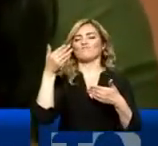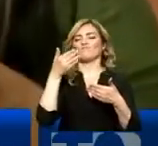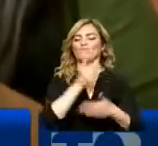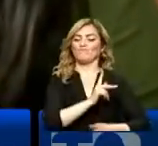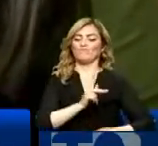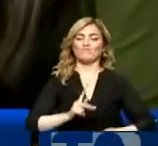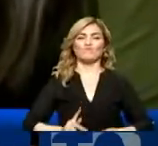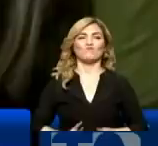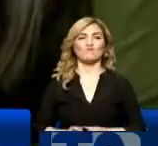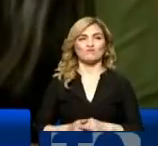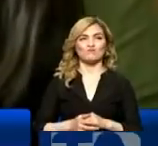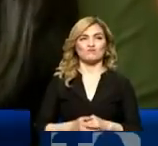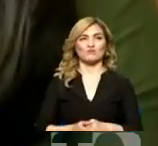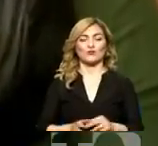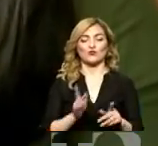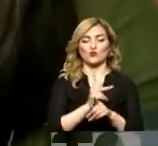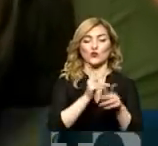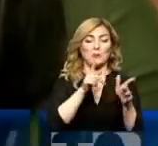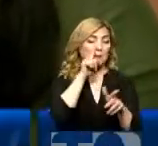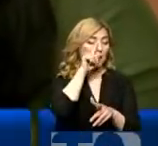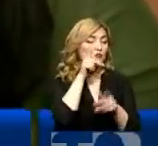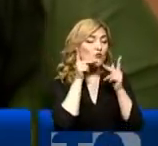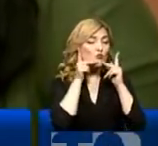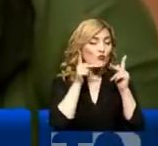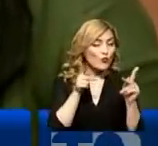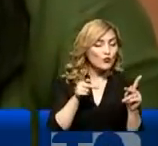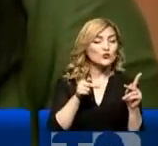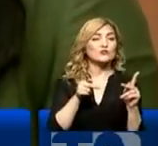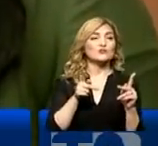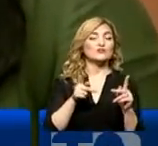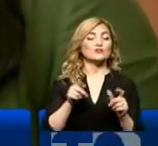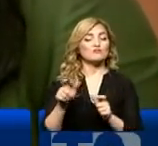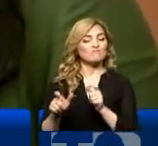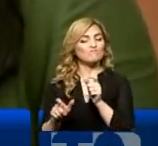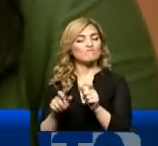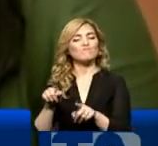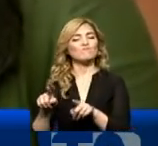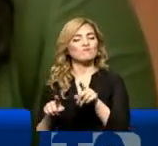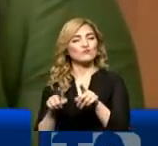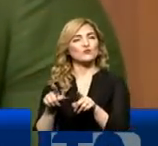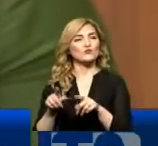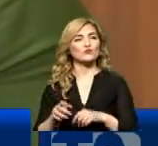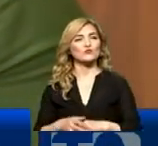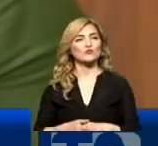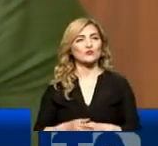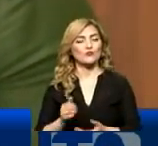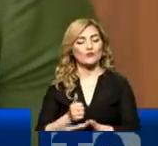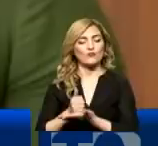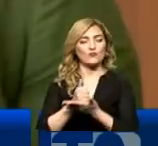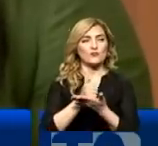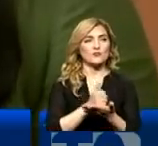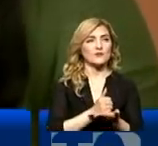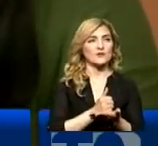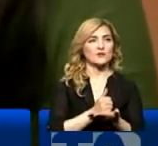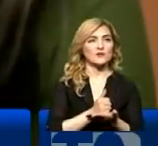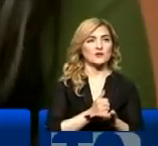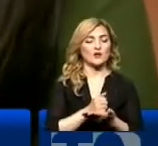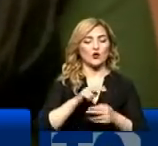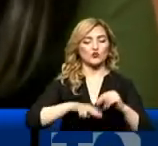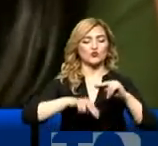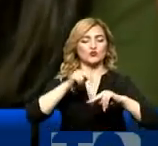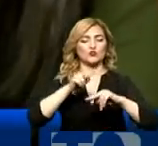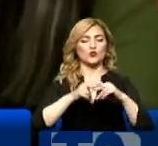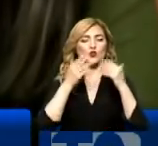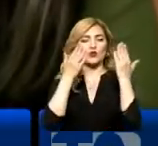Particulares, ya no funcionarios públicos, que se han mantenido y han sido beneficiarios de toda la obra pública